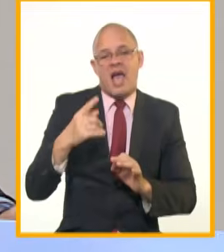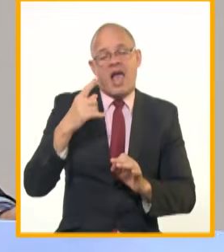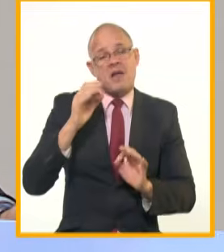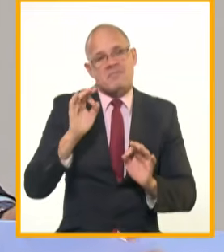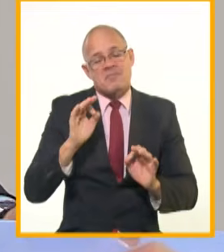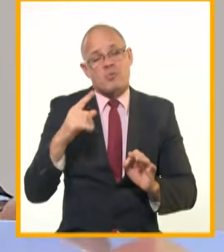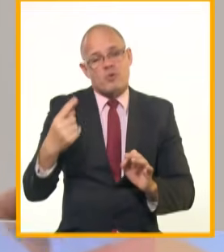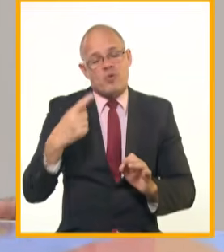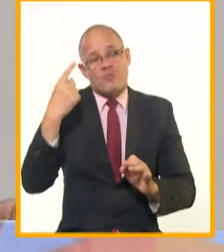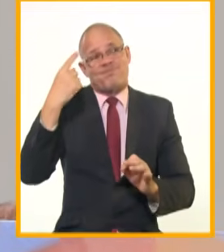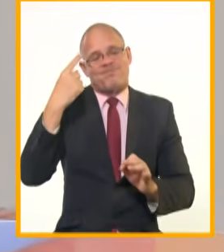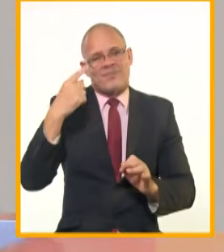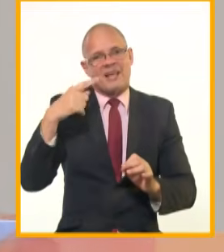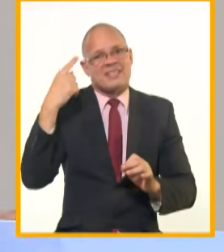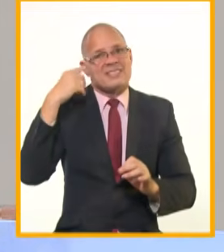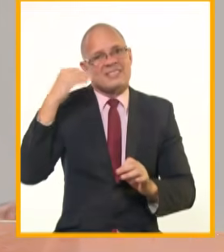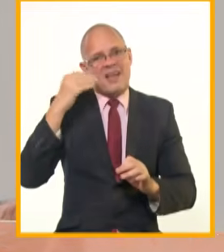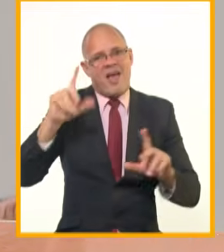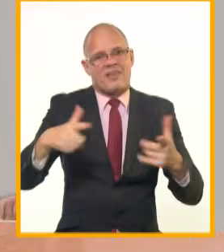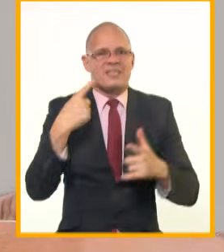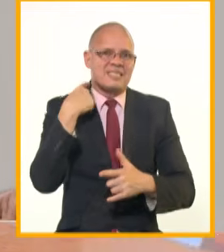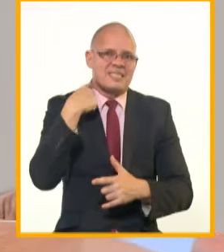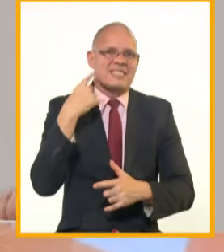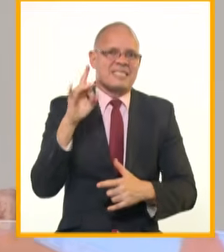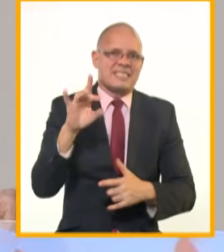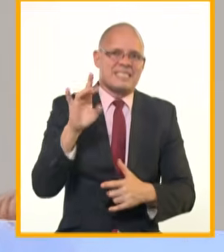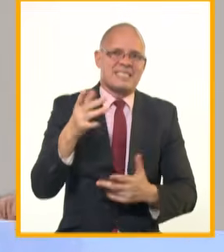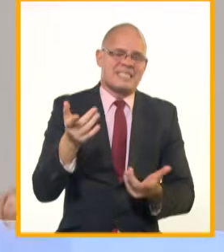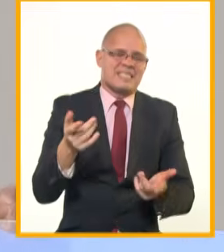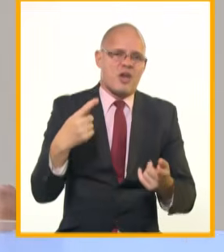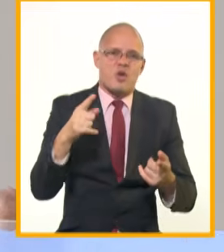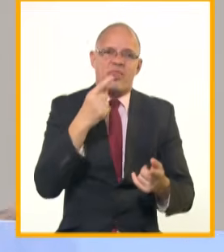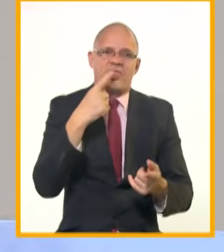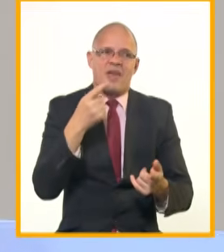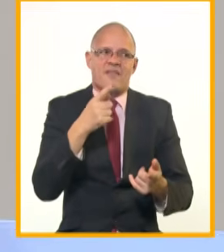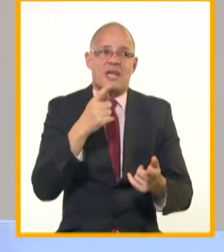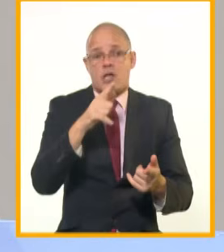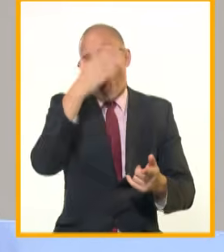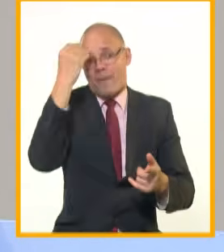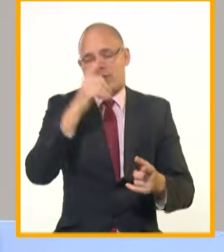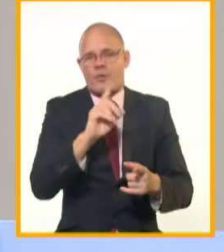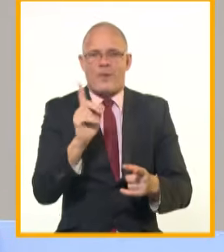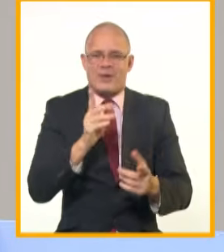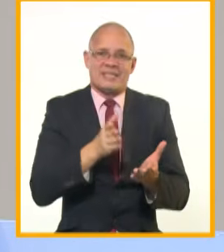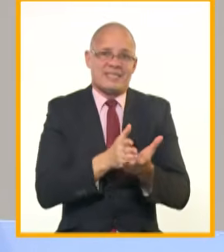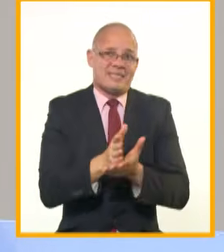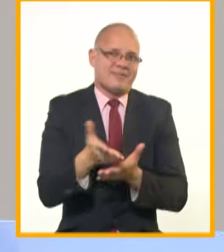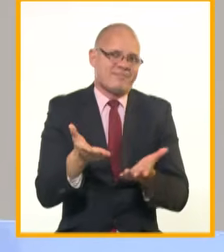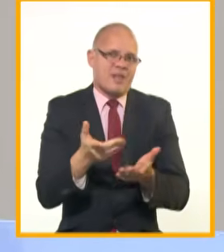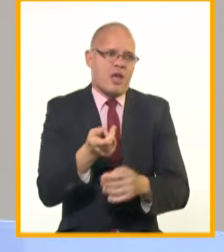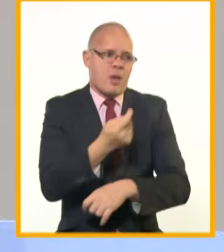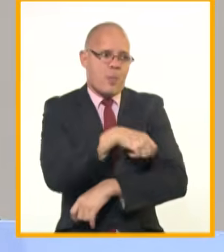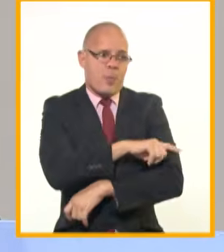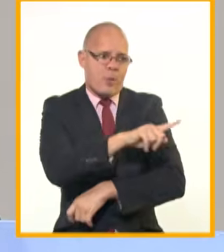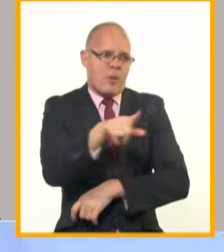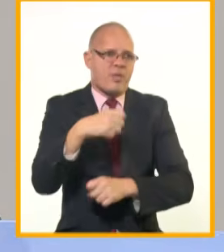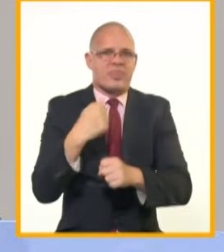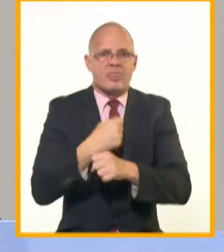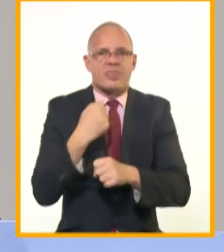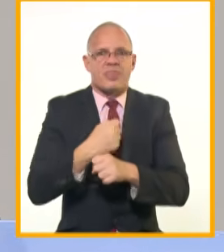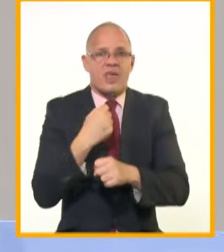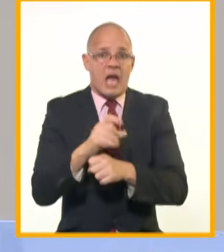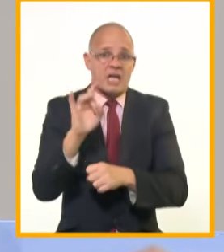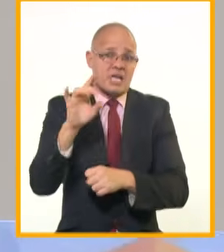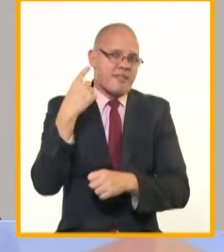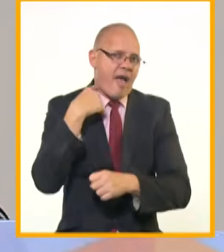días, es justo que también se le reconociera a la población el esfuerzo, pues en definitiva ha sido el principal protagonista de todos estos 15 años,